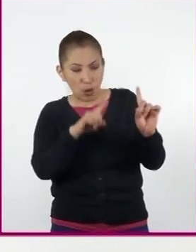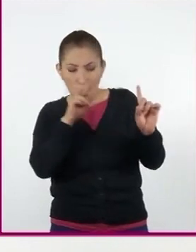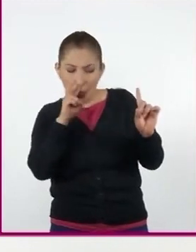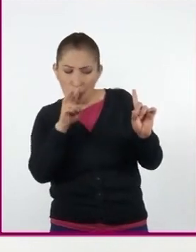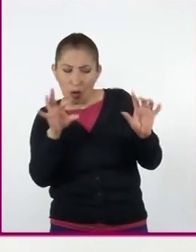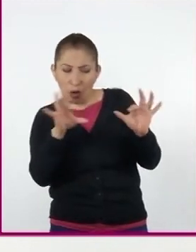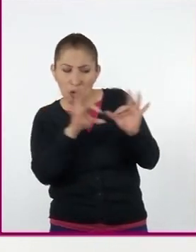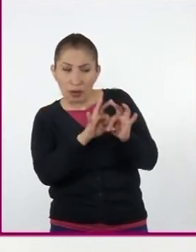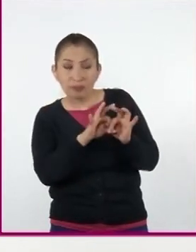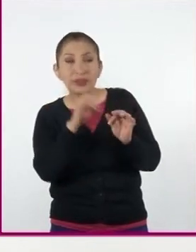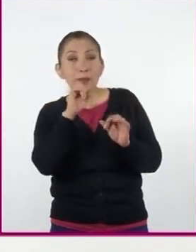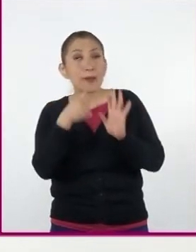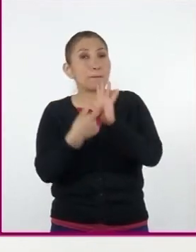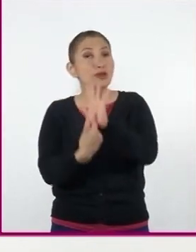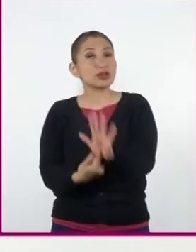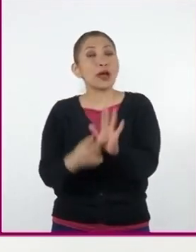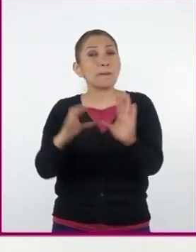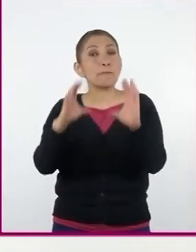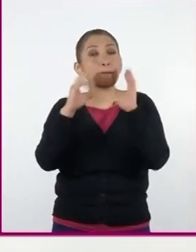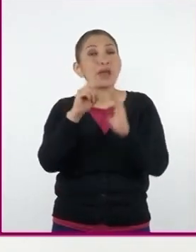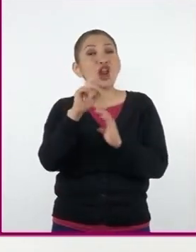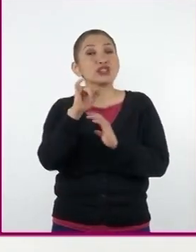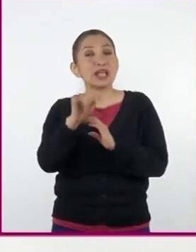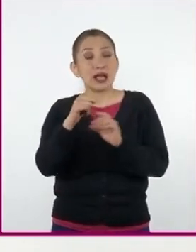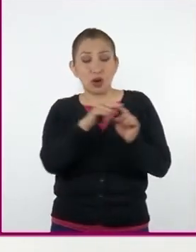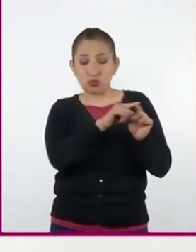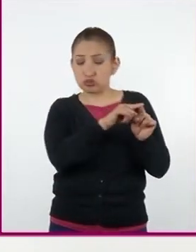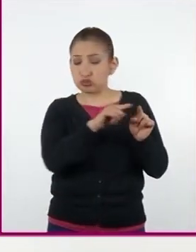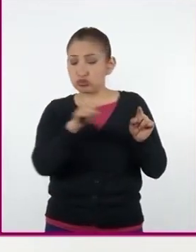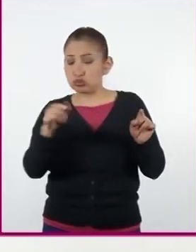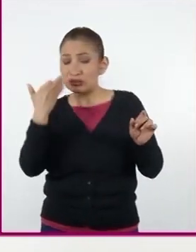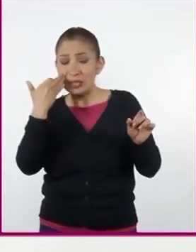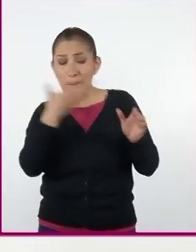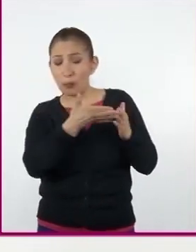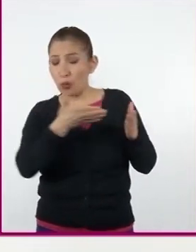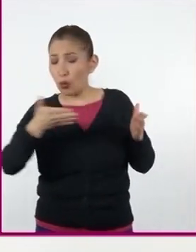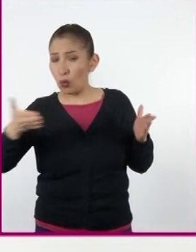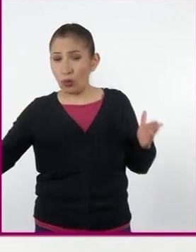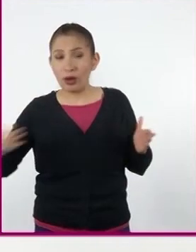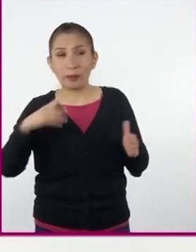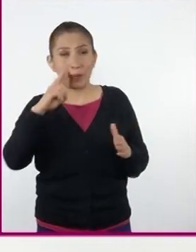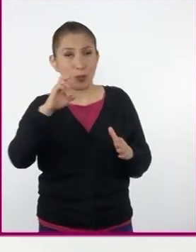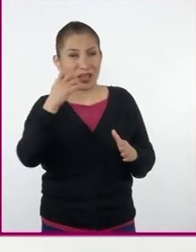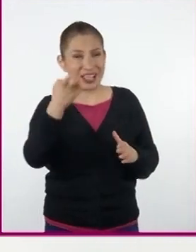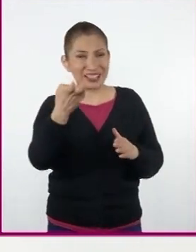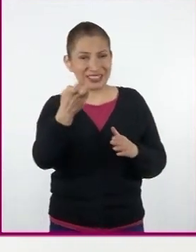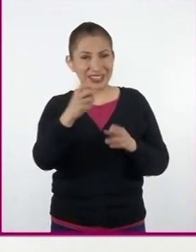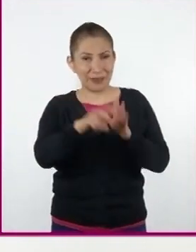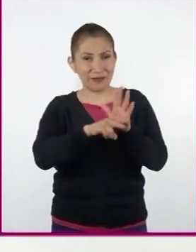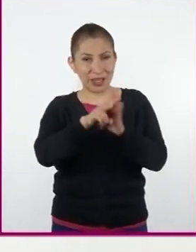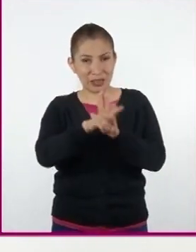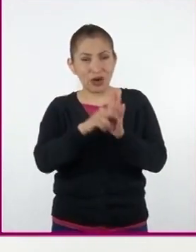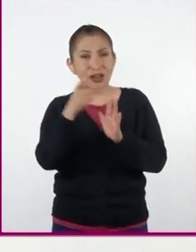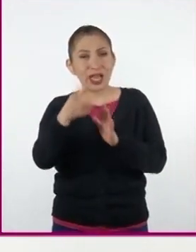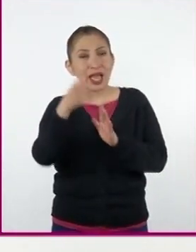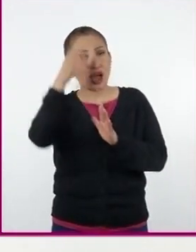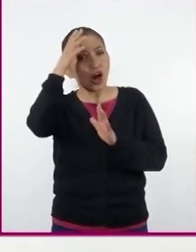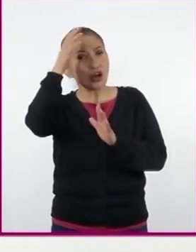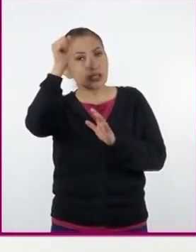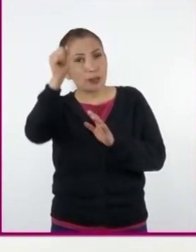se utilizan para representar su velocidad a lo largo del tiempo. Veamos el siguiente video sobre los